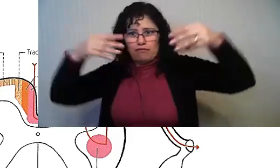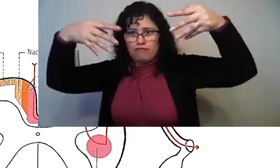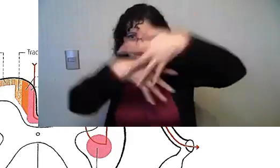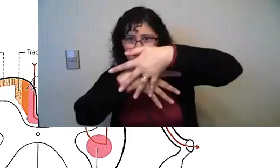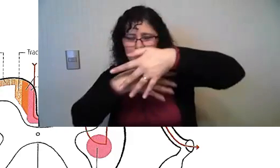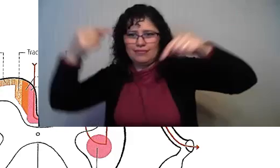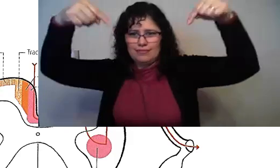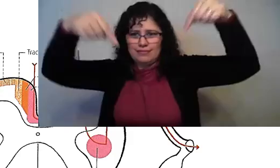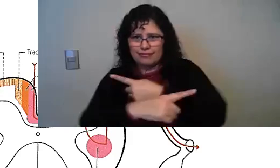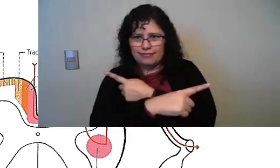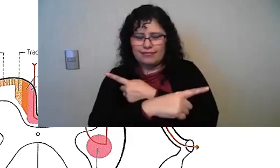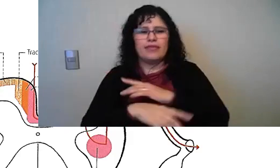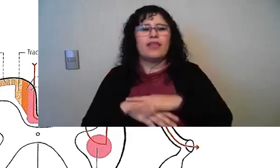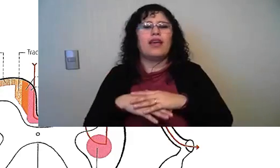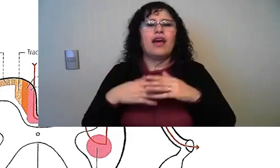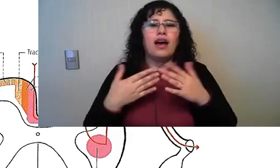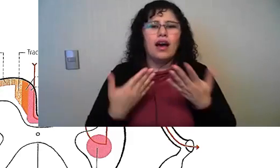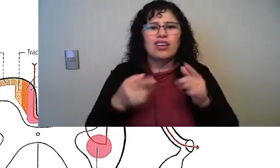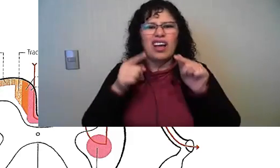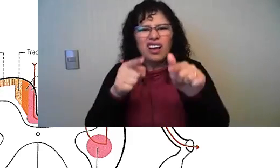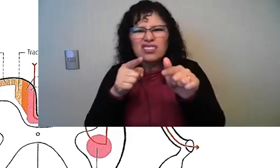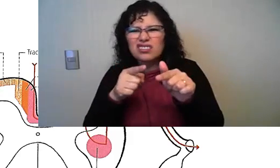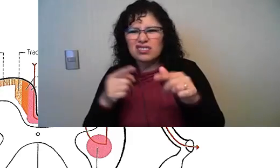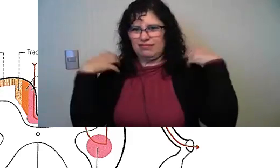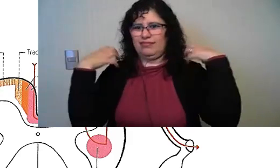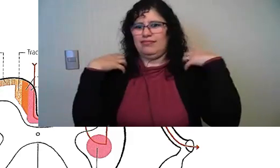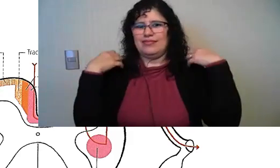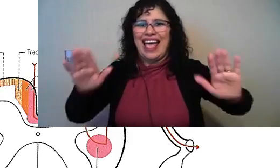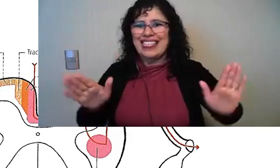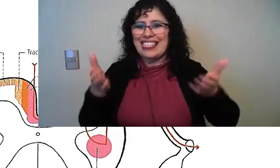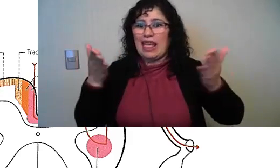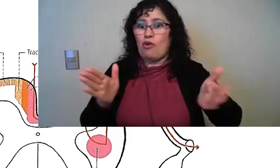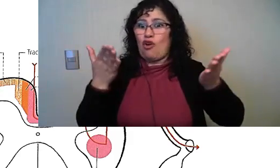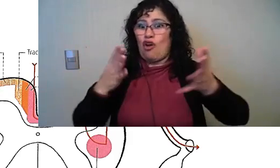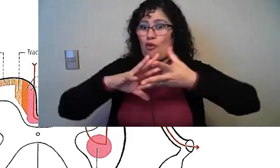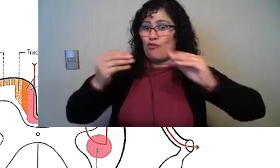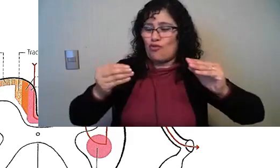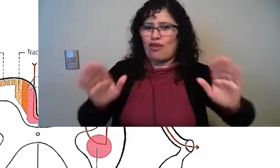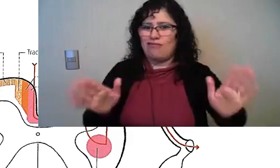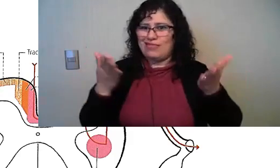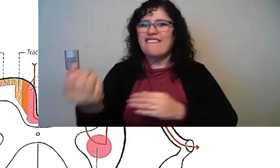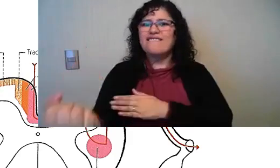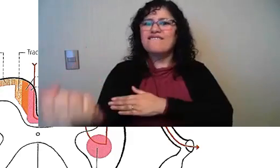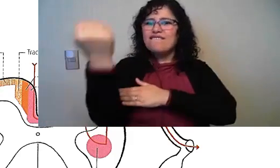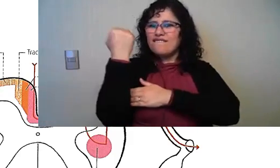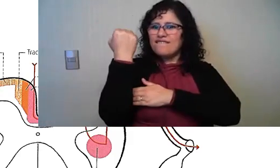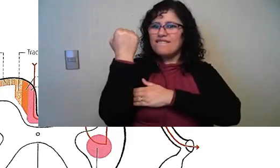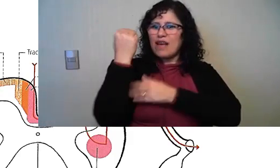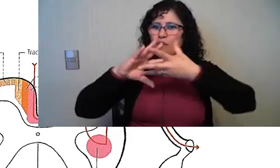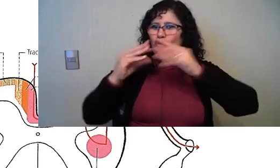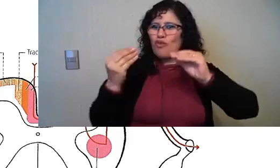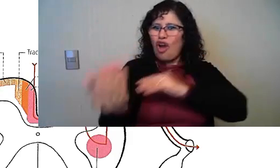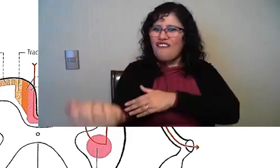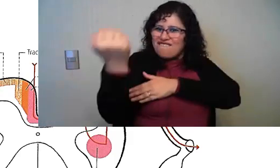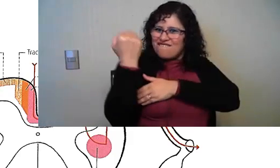rubroespinal tiene que ver con la estimulación de los músculos flexores del